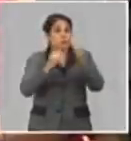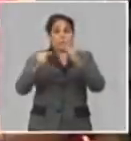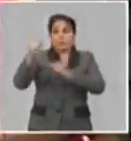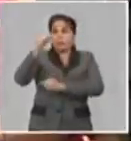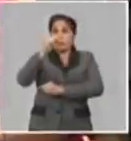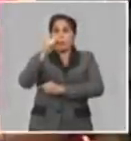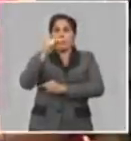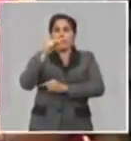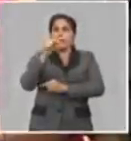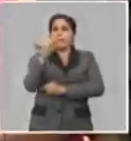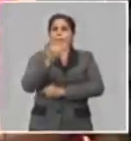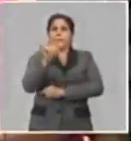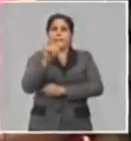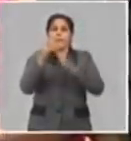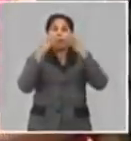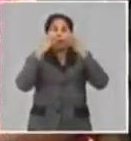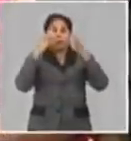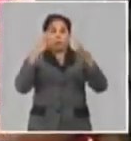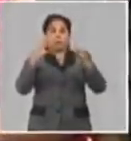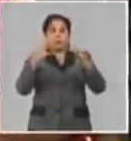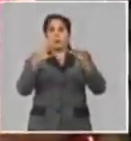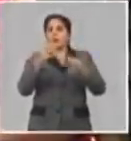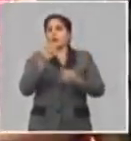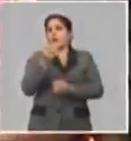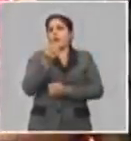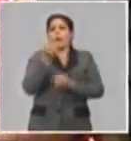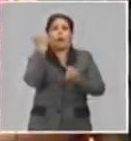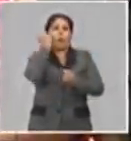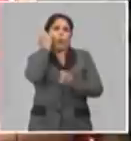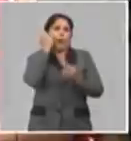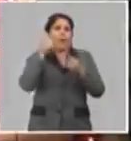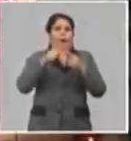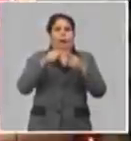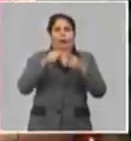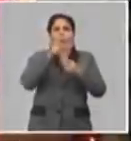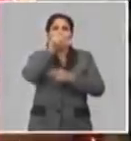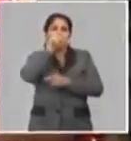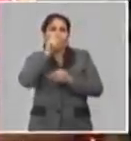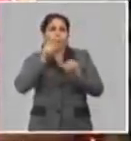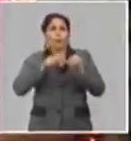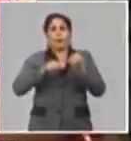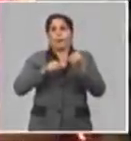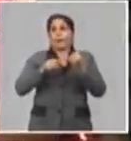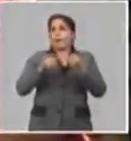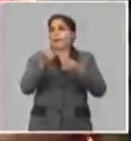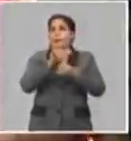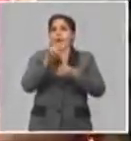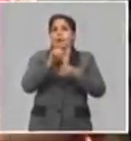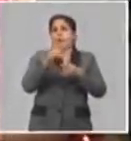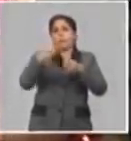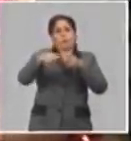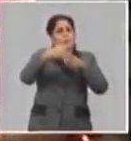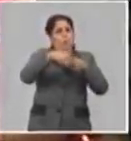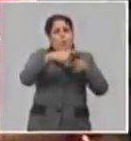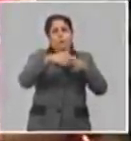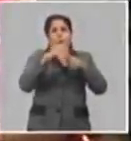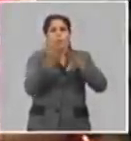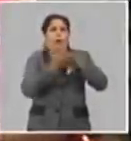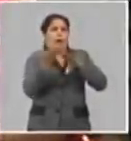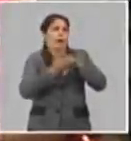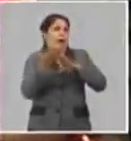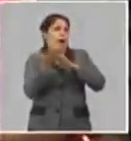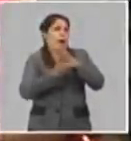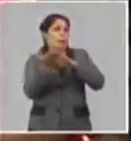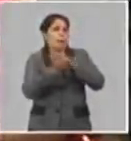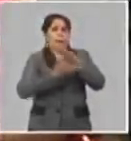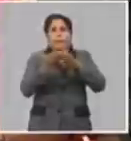una participación destacada, los frescos, los congelados en sentido general, dígase pollo y dígase los demás.